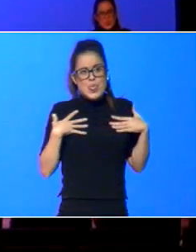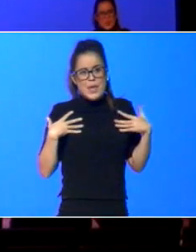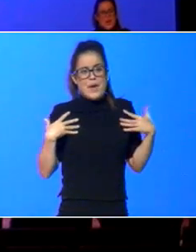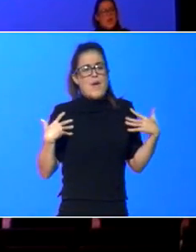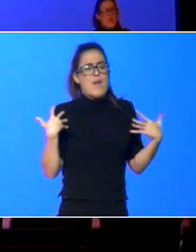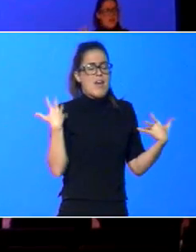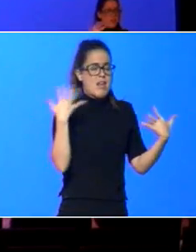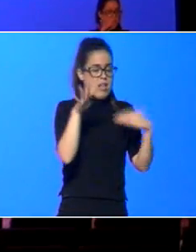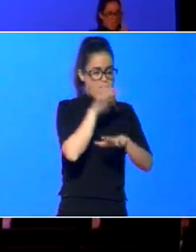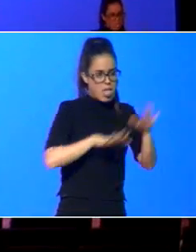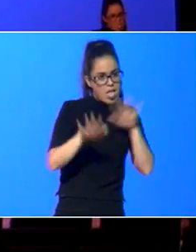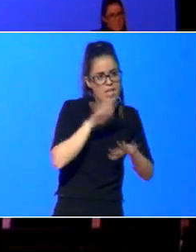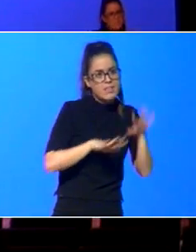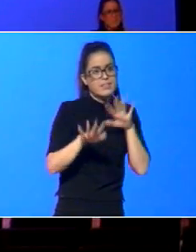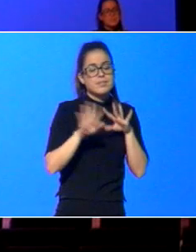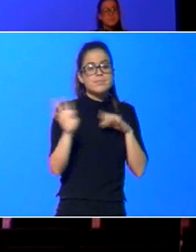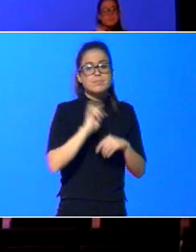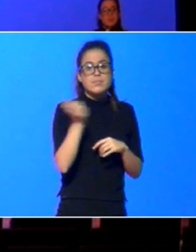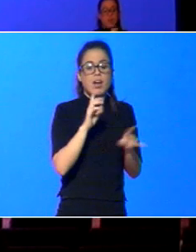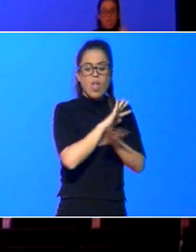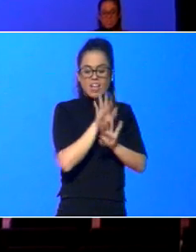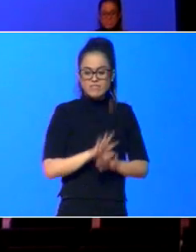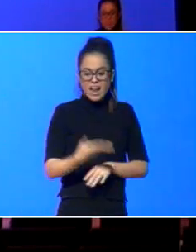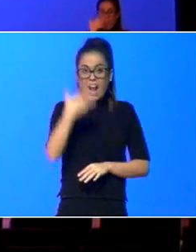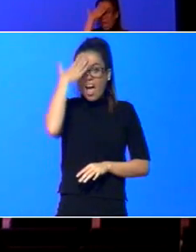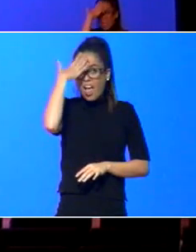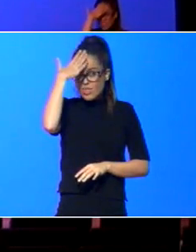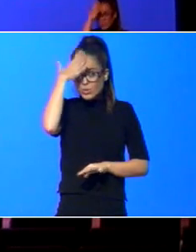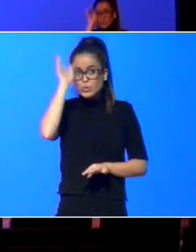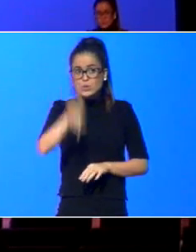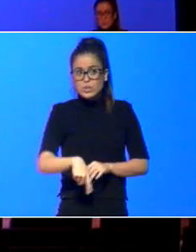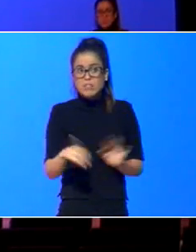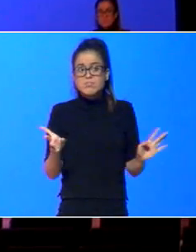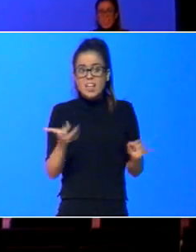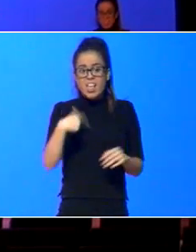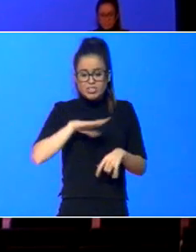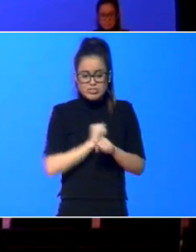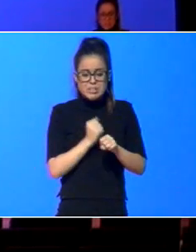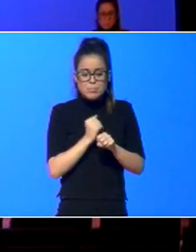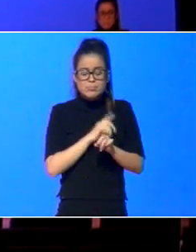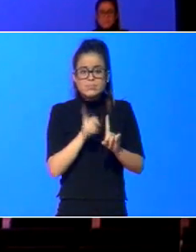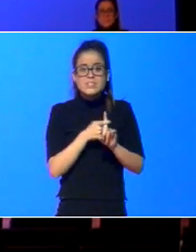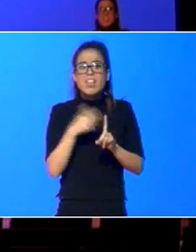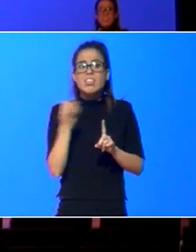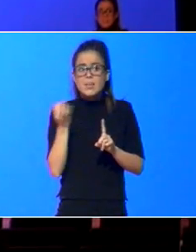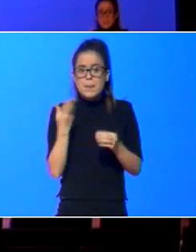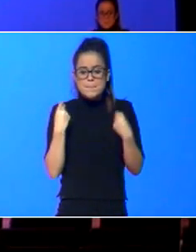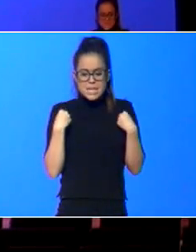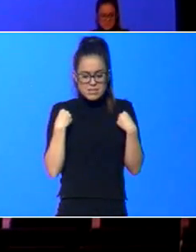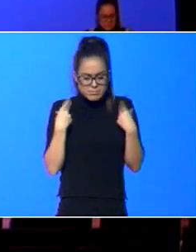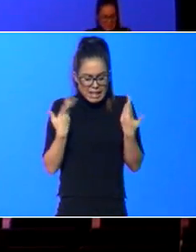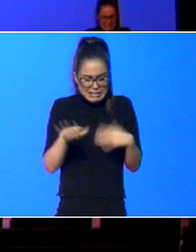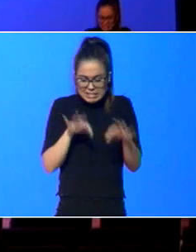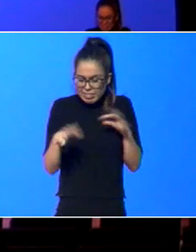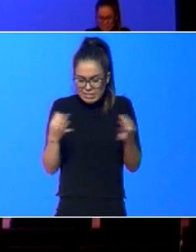luego al final, según vaya pasando el tiempo, van a llegar a ser adultos que van a tener que tener un empleo, que se van a preguntar cómo quieren vivir.